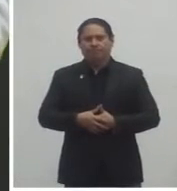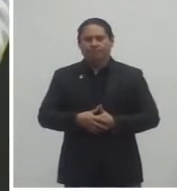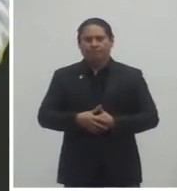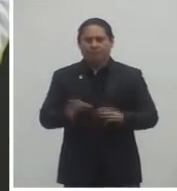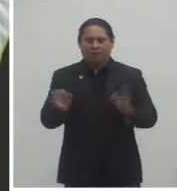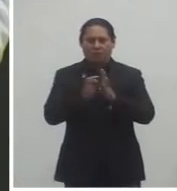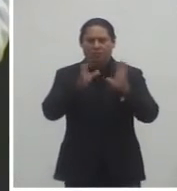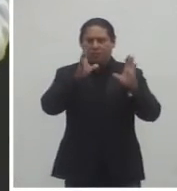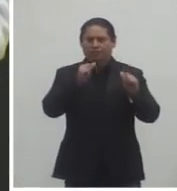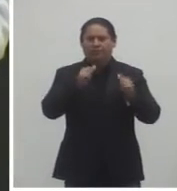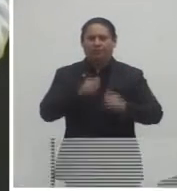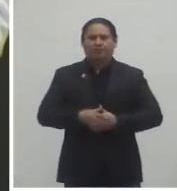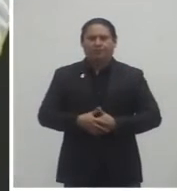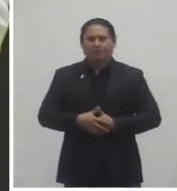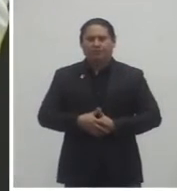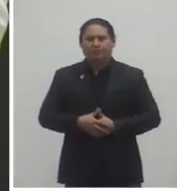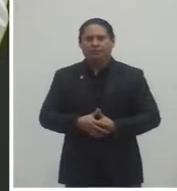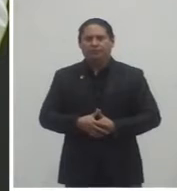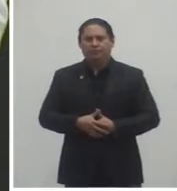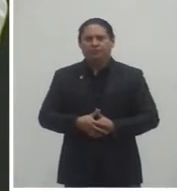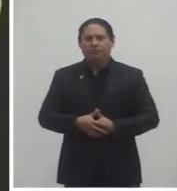el punto de acuerdo,